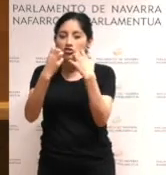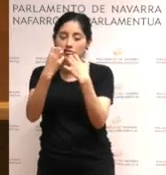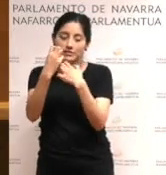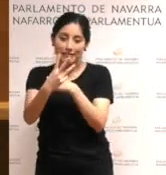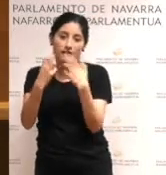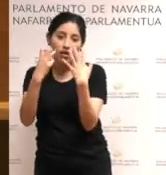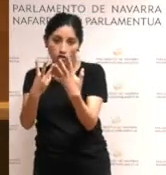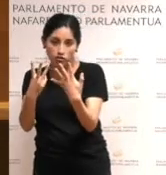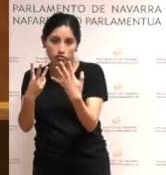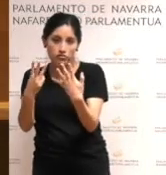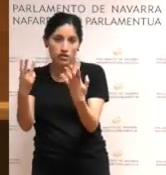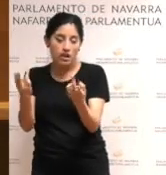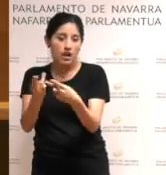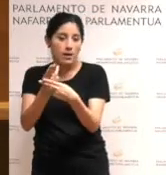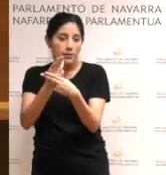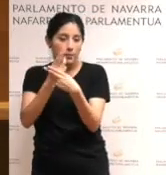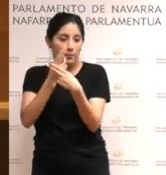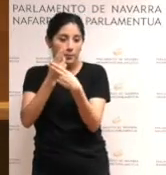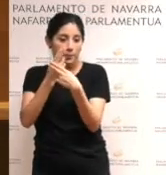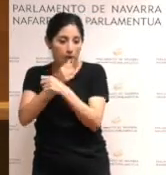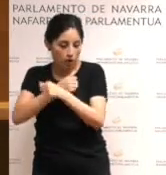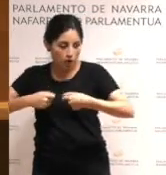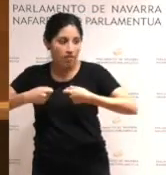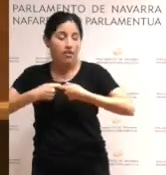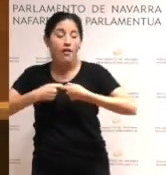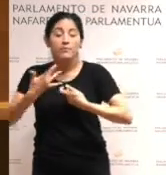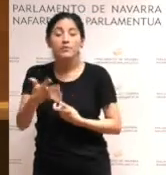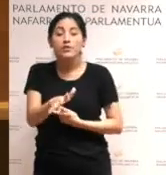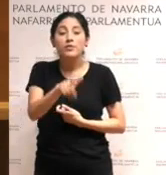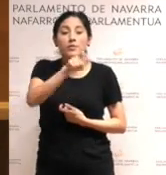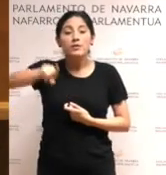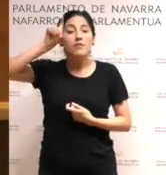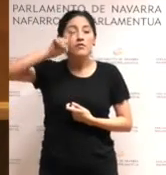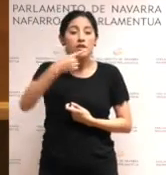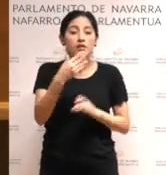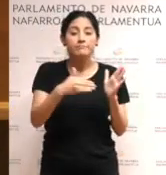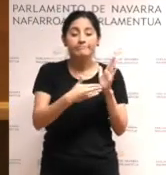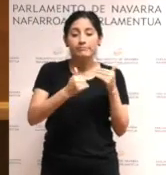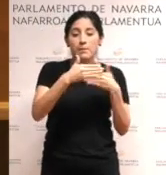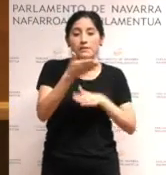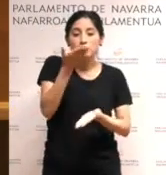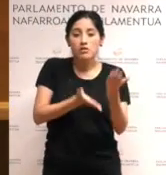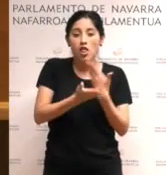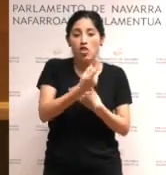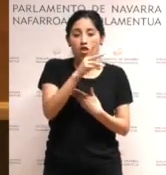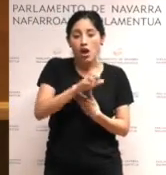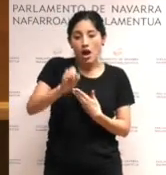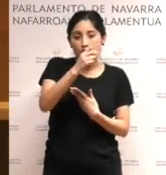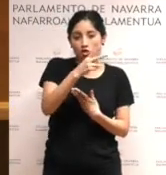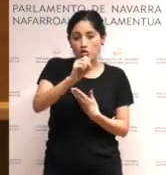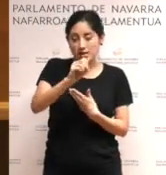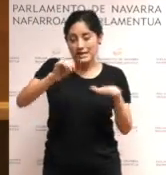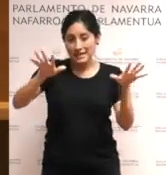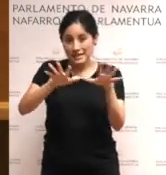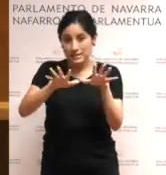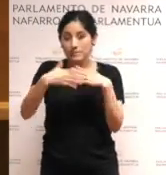Recapitulando, el sistema educativo navarro tiene hoy 1.500 profesores más que en 2010. Pero es curioso el reparto. La enseñanza